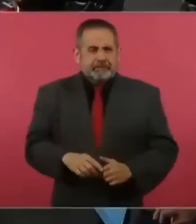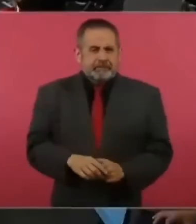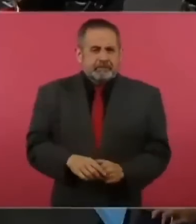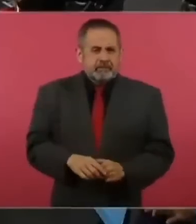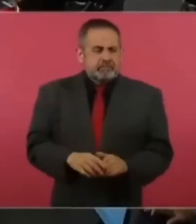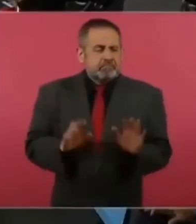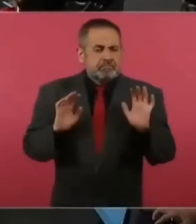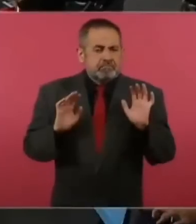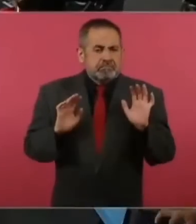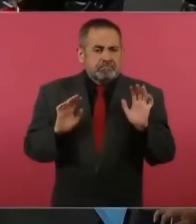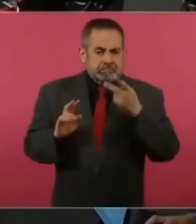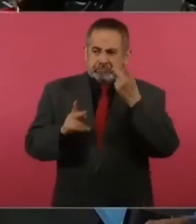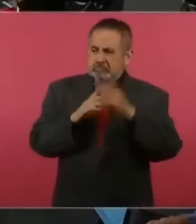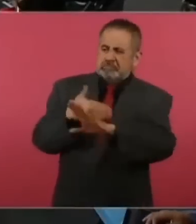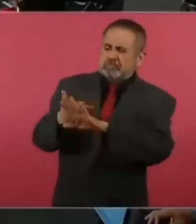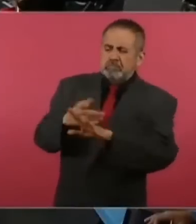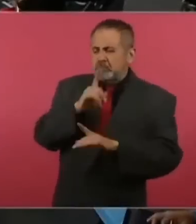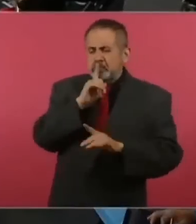que no es así